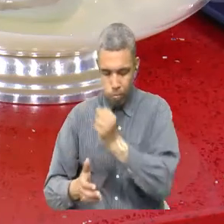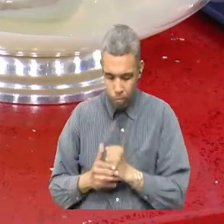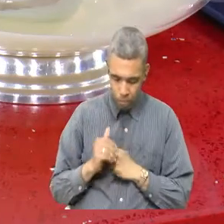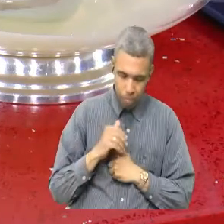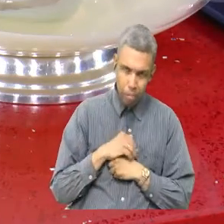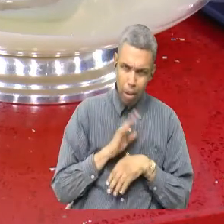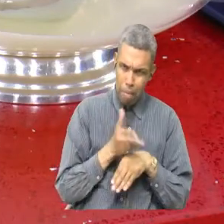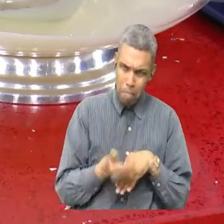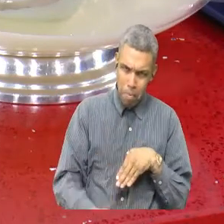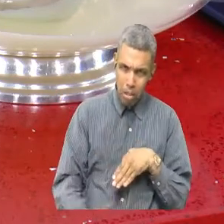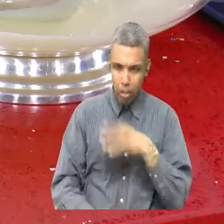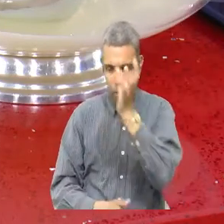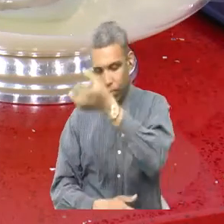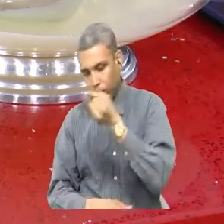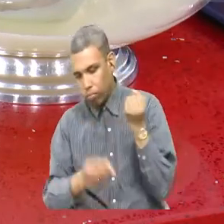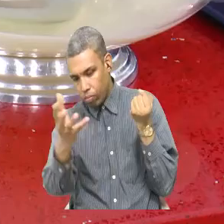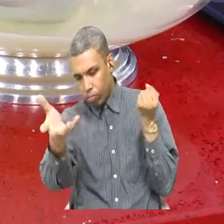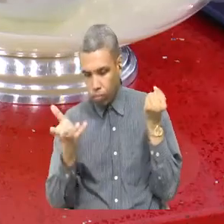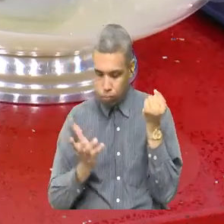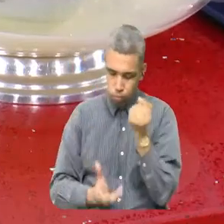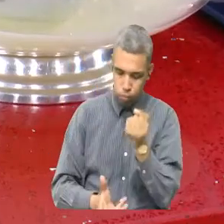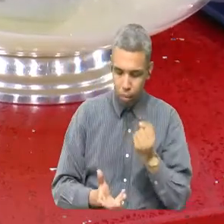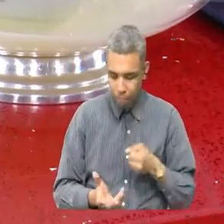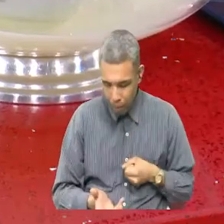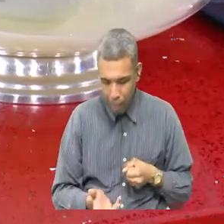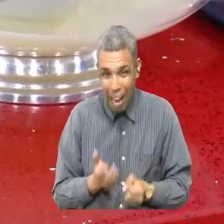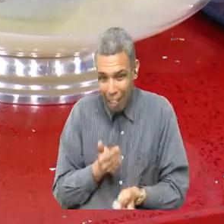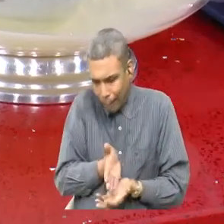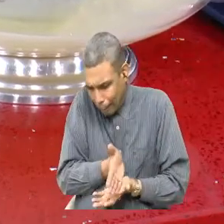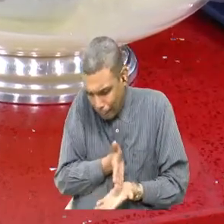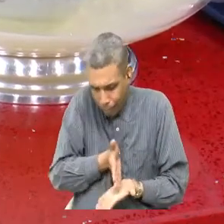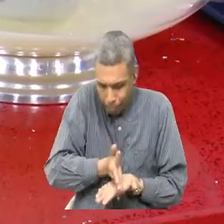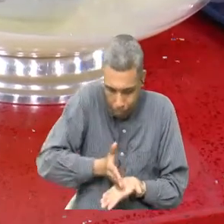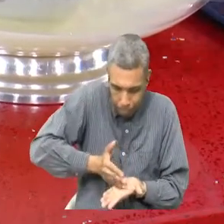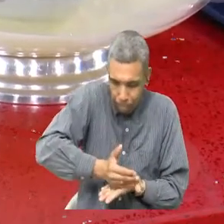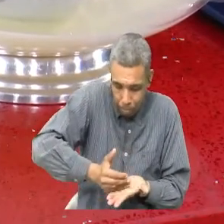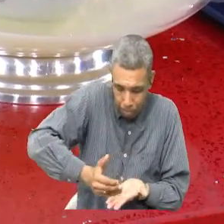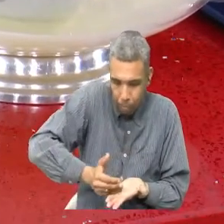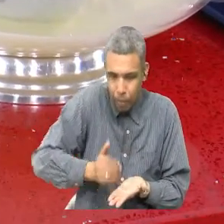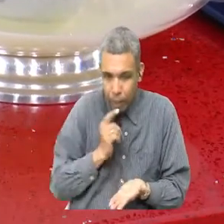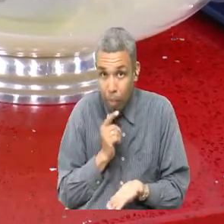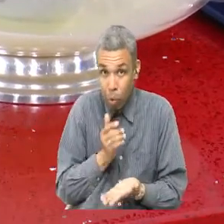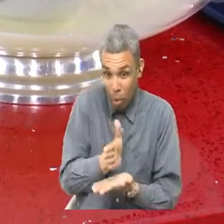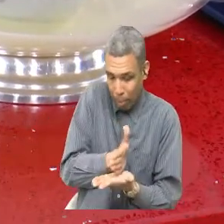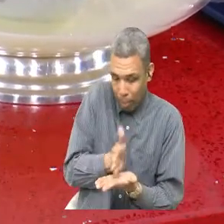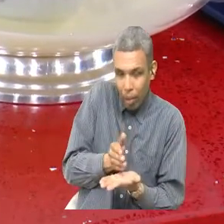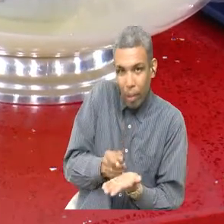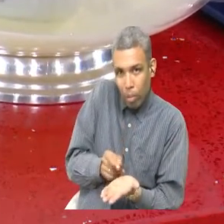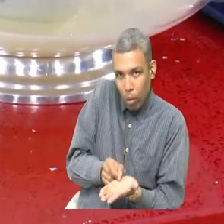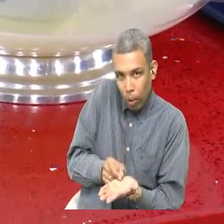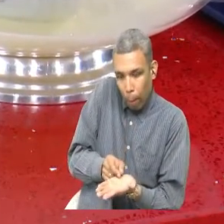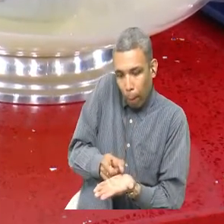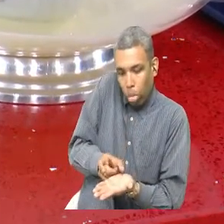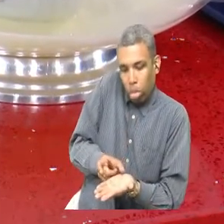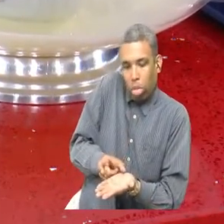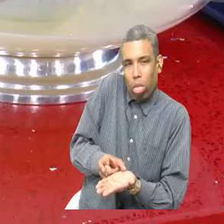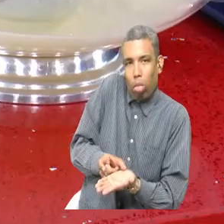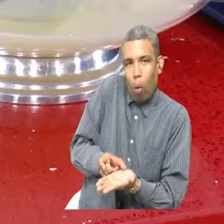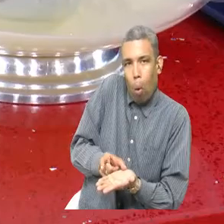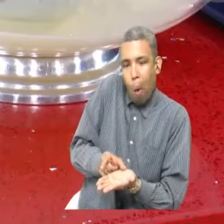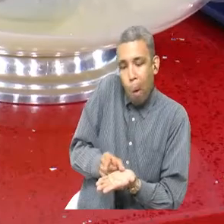bajito, entonces el cuadro que se sirve en el plato pues va a ser más ancho. Okay. Adicionale otra vez la capa de galleta. Okay.